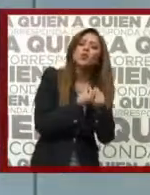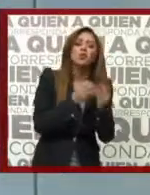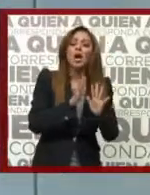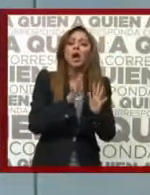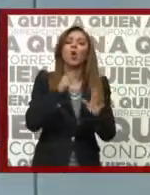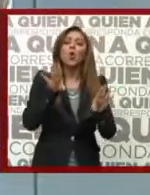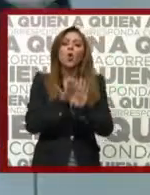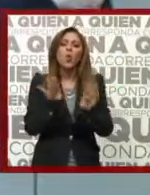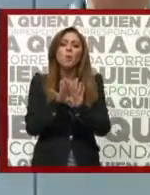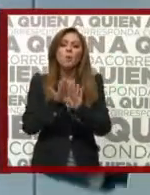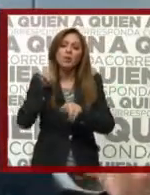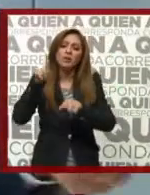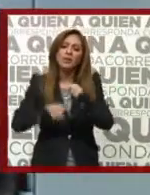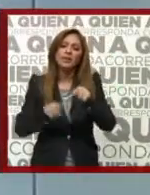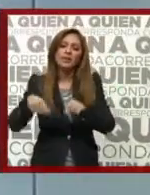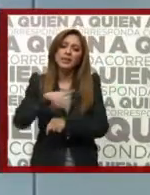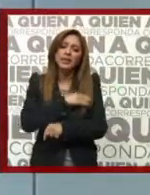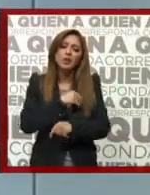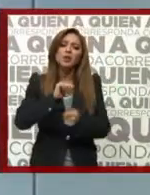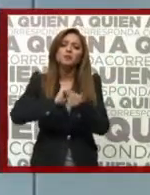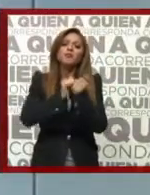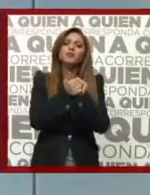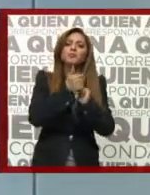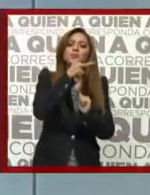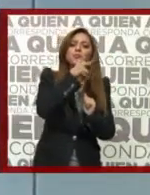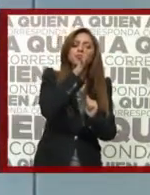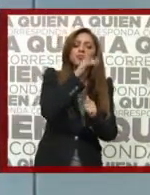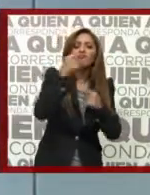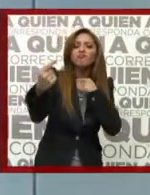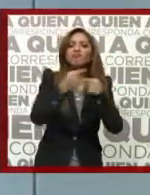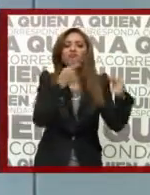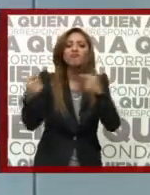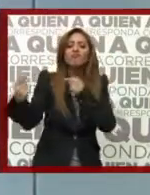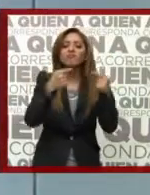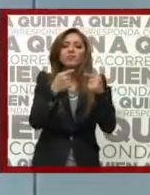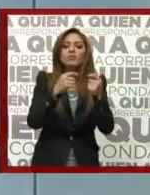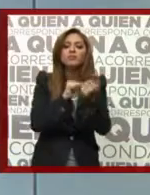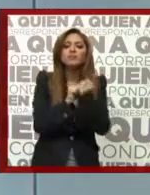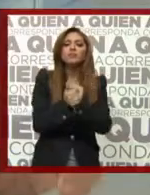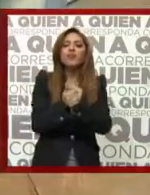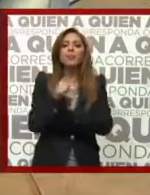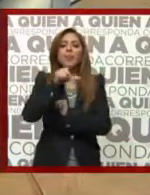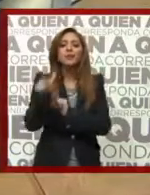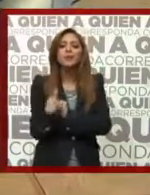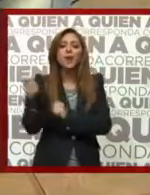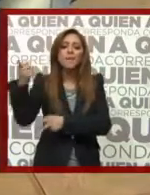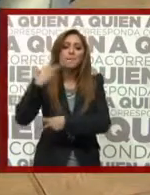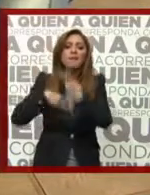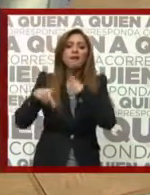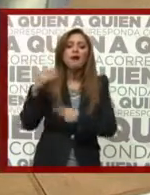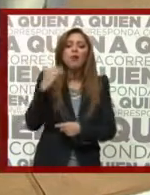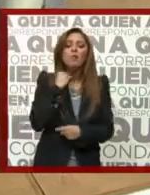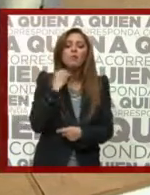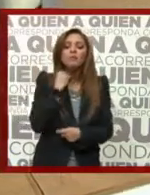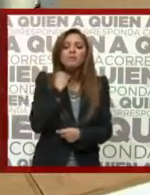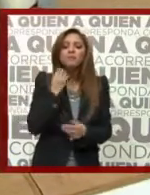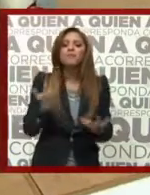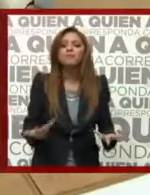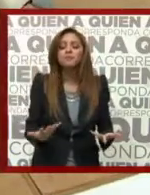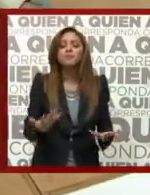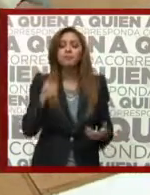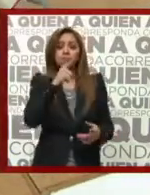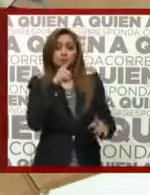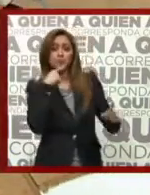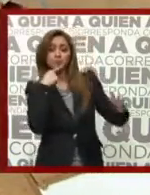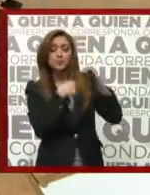a los hijos. Pero se empiezan a dar de niñazos los papás. Y aparecen abogados, porque esas ideas no le salen a una parte de la pareja, donde